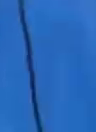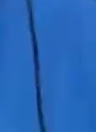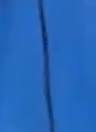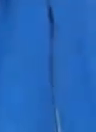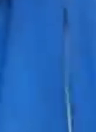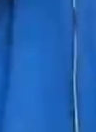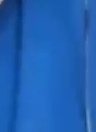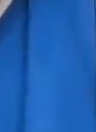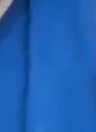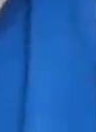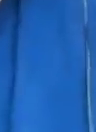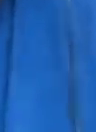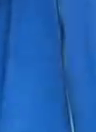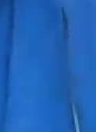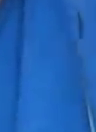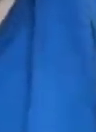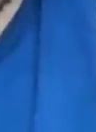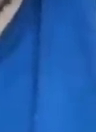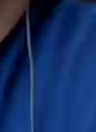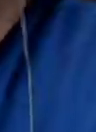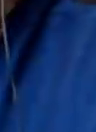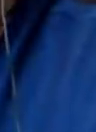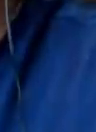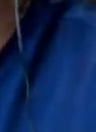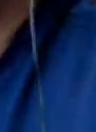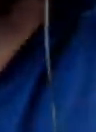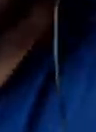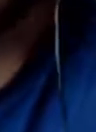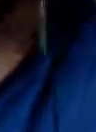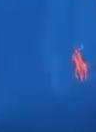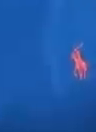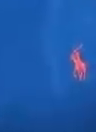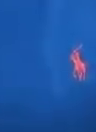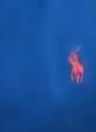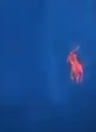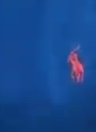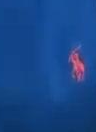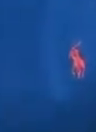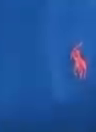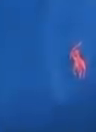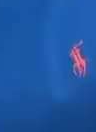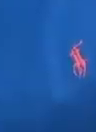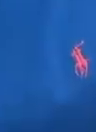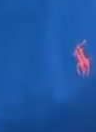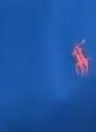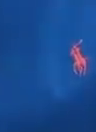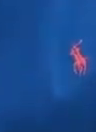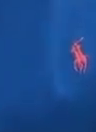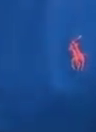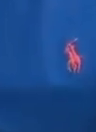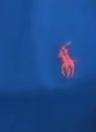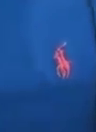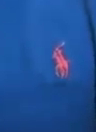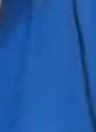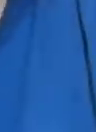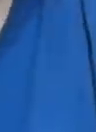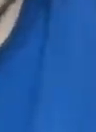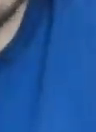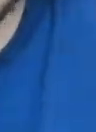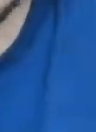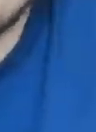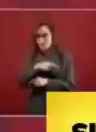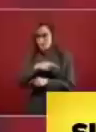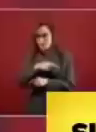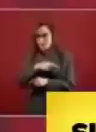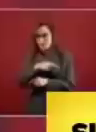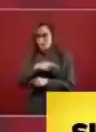a quítale aquello y vas con el mecánico y te dicen no le hagas esa estupidez a tu vehículo que va a gastar más gasolina